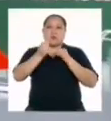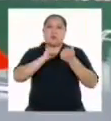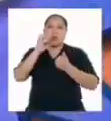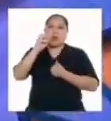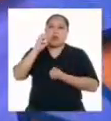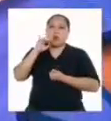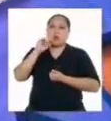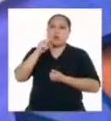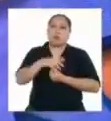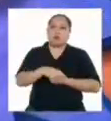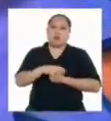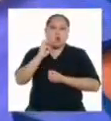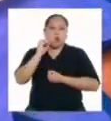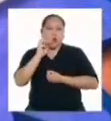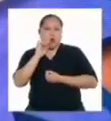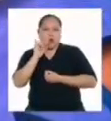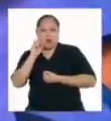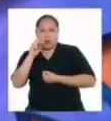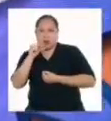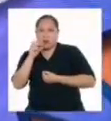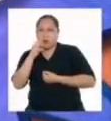de origami. ¿Origami?